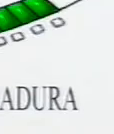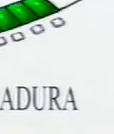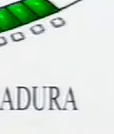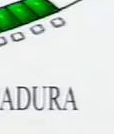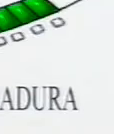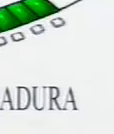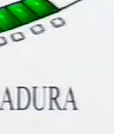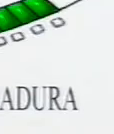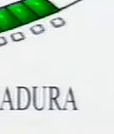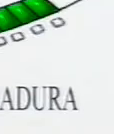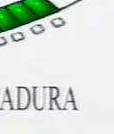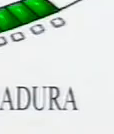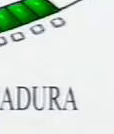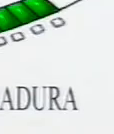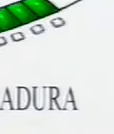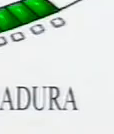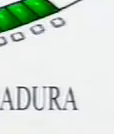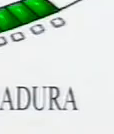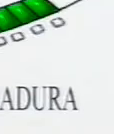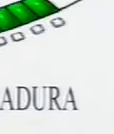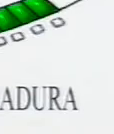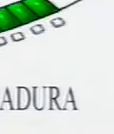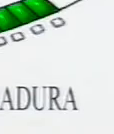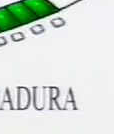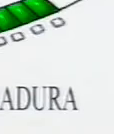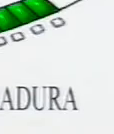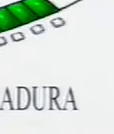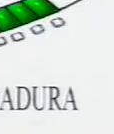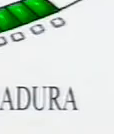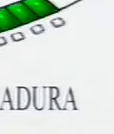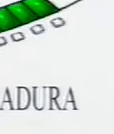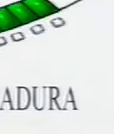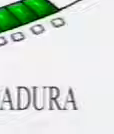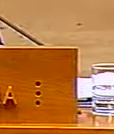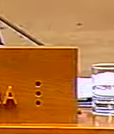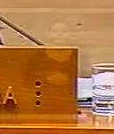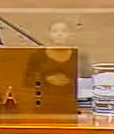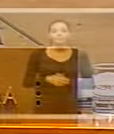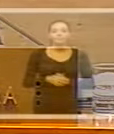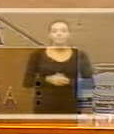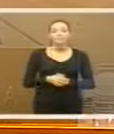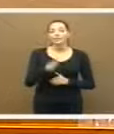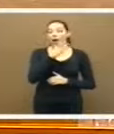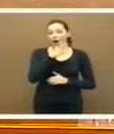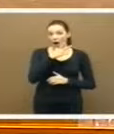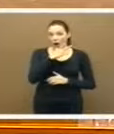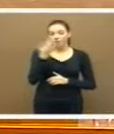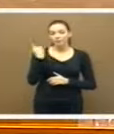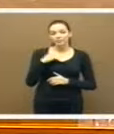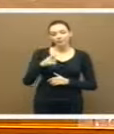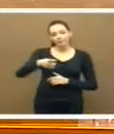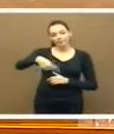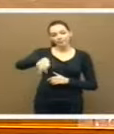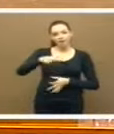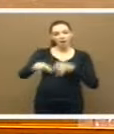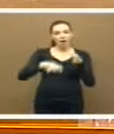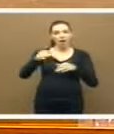las enmiendas 472 y 473. A continuación, señorías, someto a la consideración de la